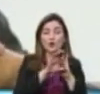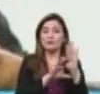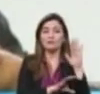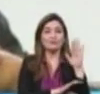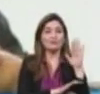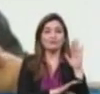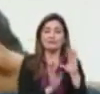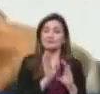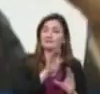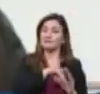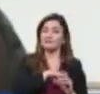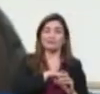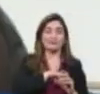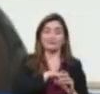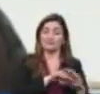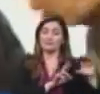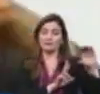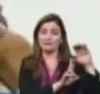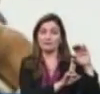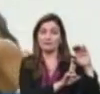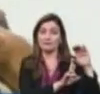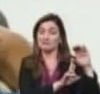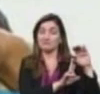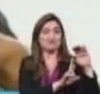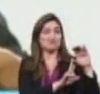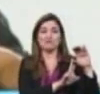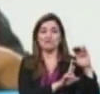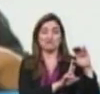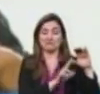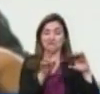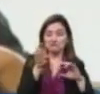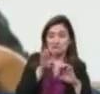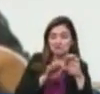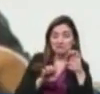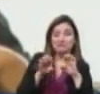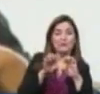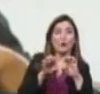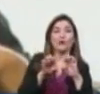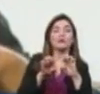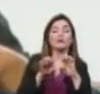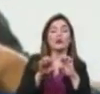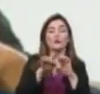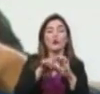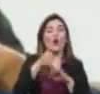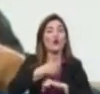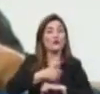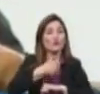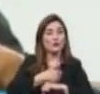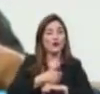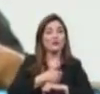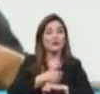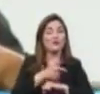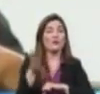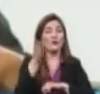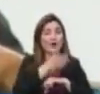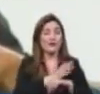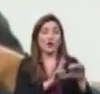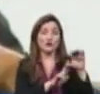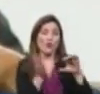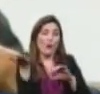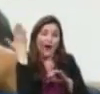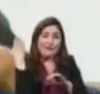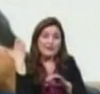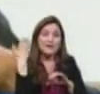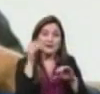no está incluida dentro del conjunto de organismos cuyas autoridades fueron designadas por el